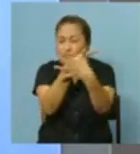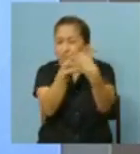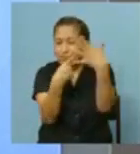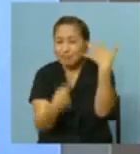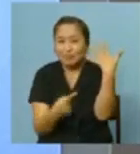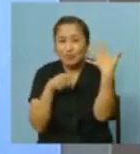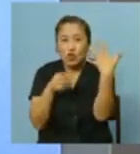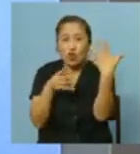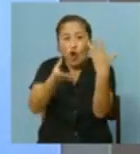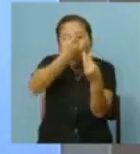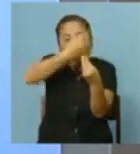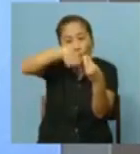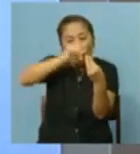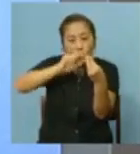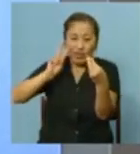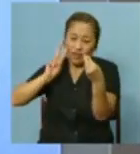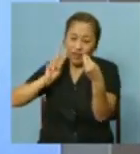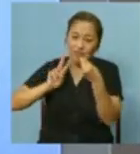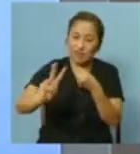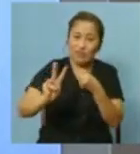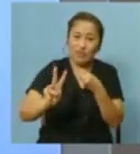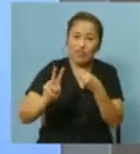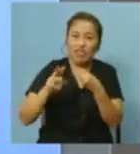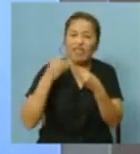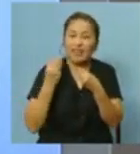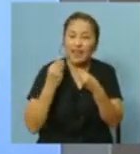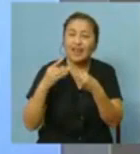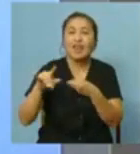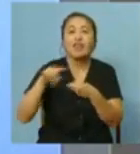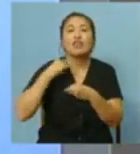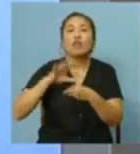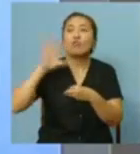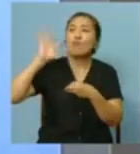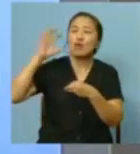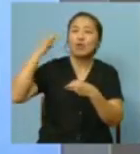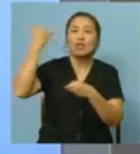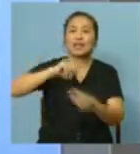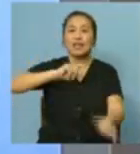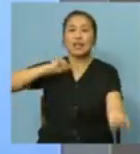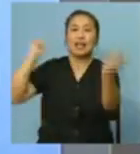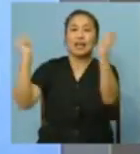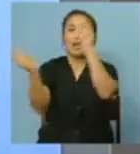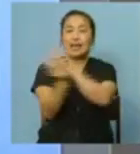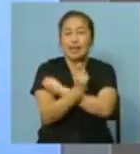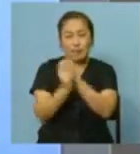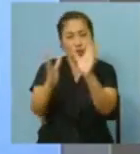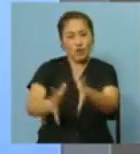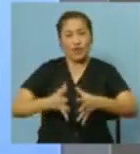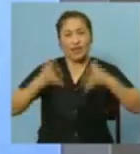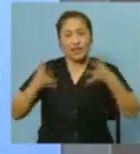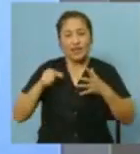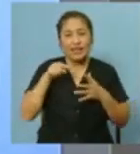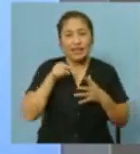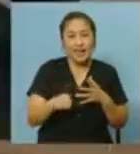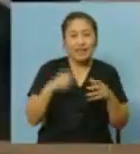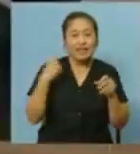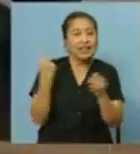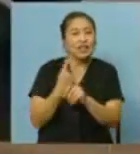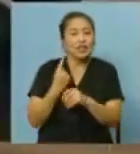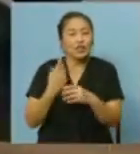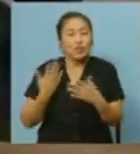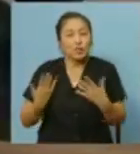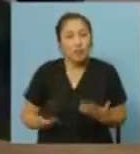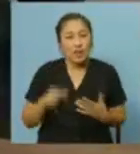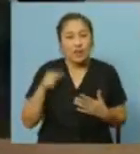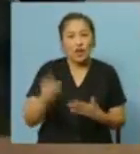eso completa una visión global de una provincia que genera un cambio muy profundo y que no por nada